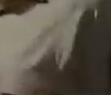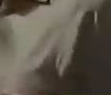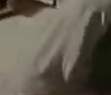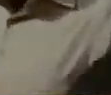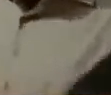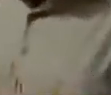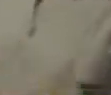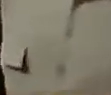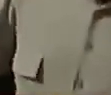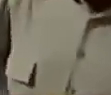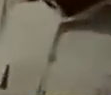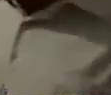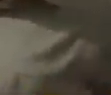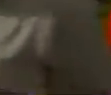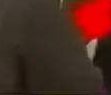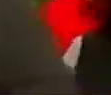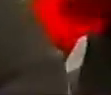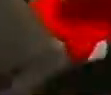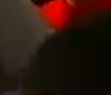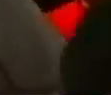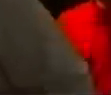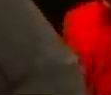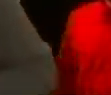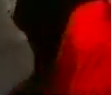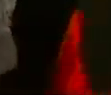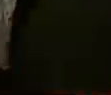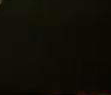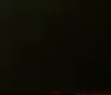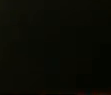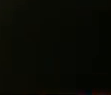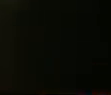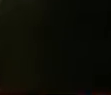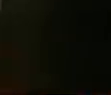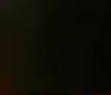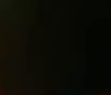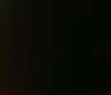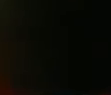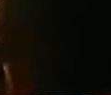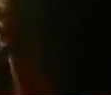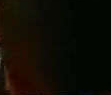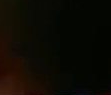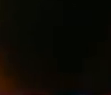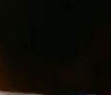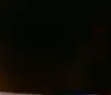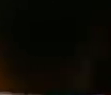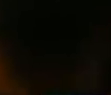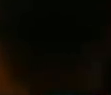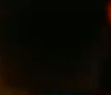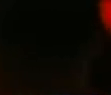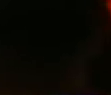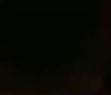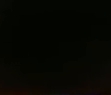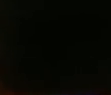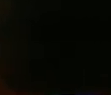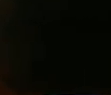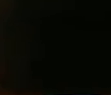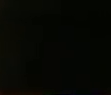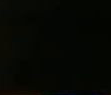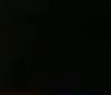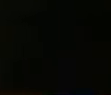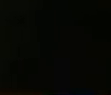en referencia a la transformación de la educación en nuestro país.